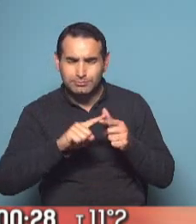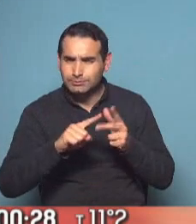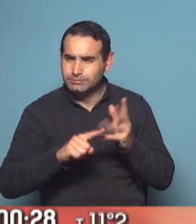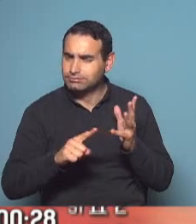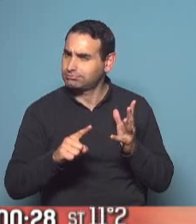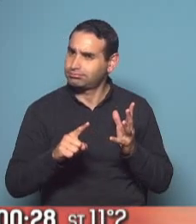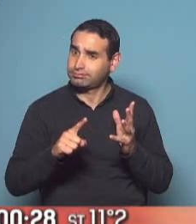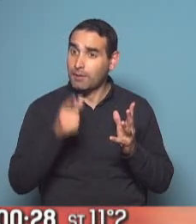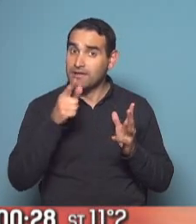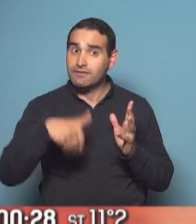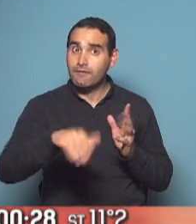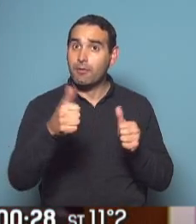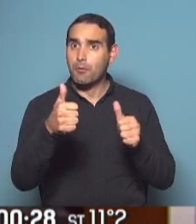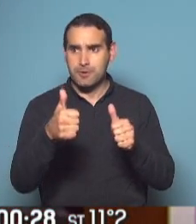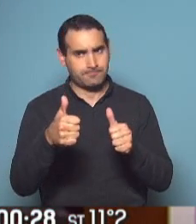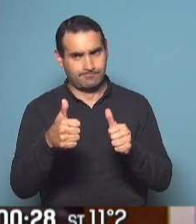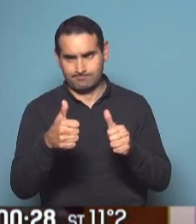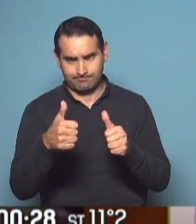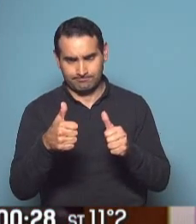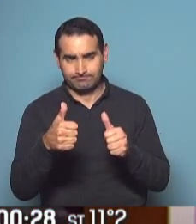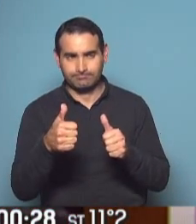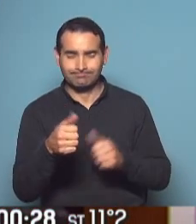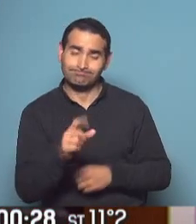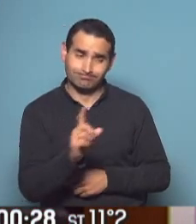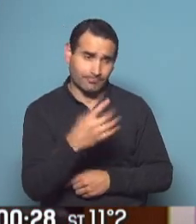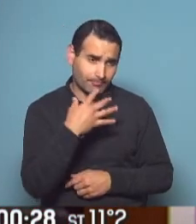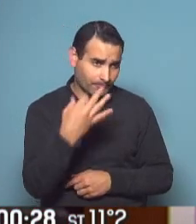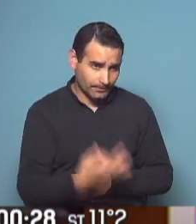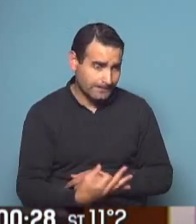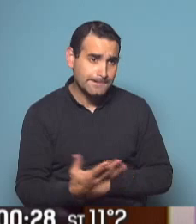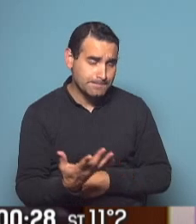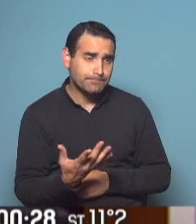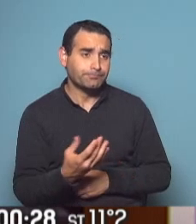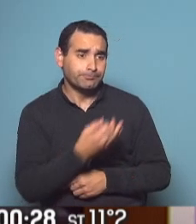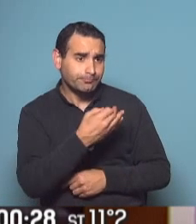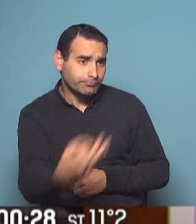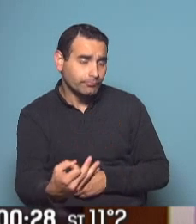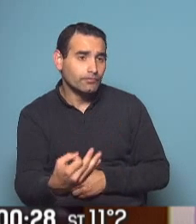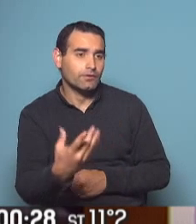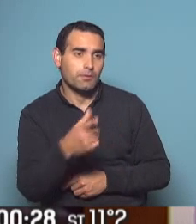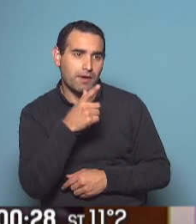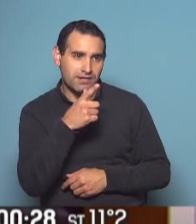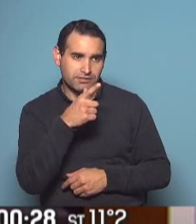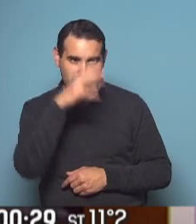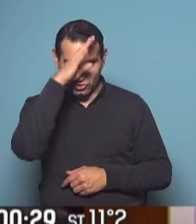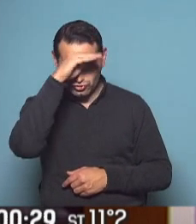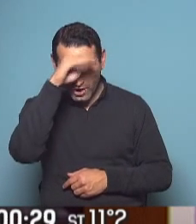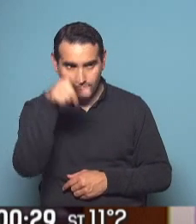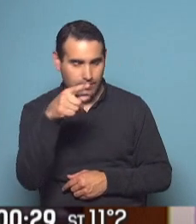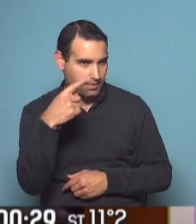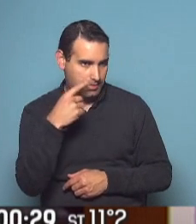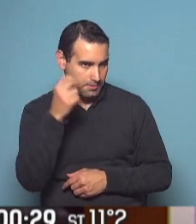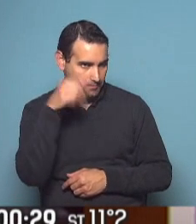cola para ninguno. No, en ese sentido no. Creo que Trump va a exacerbar